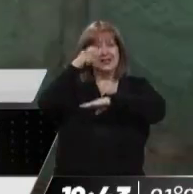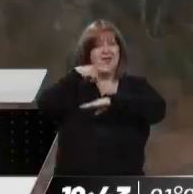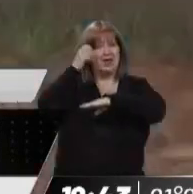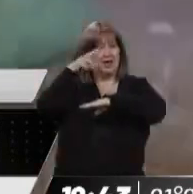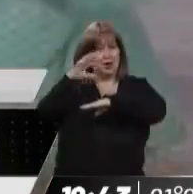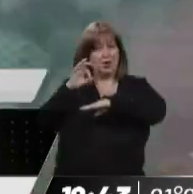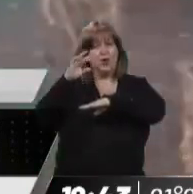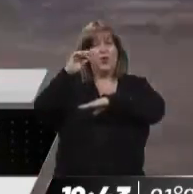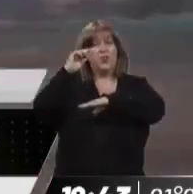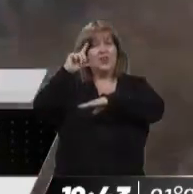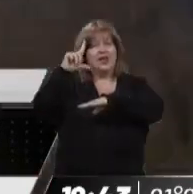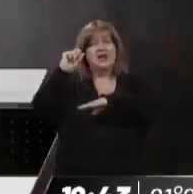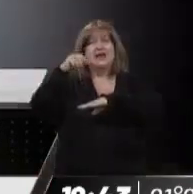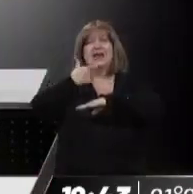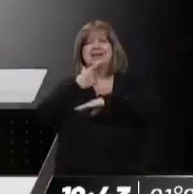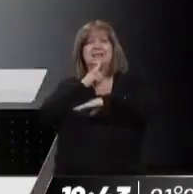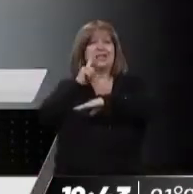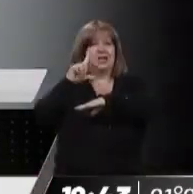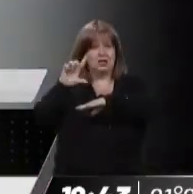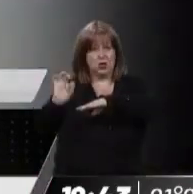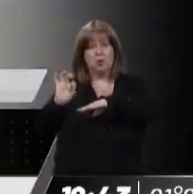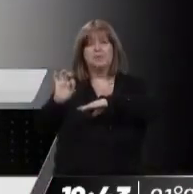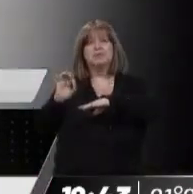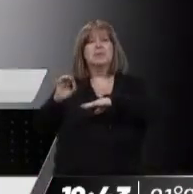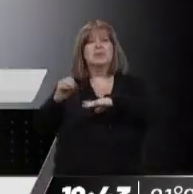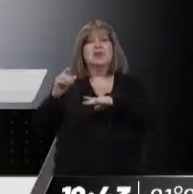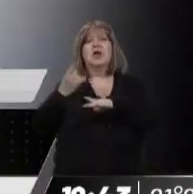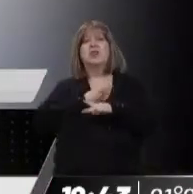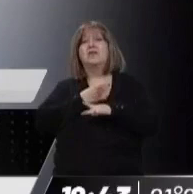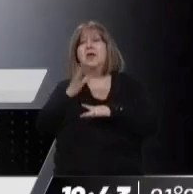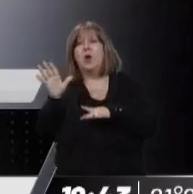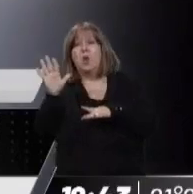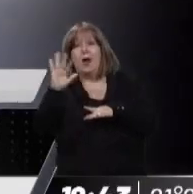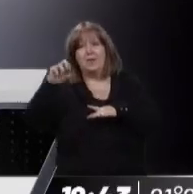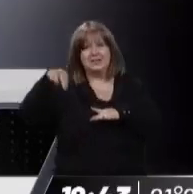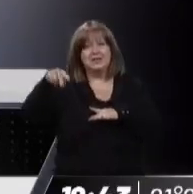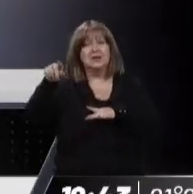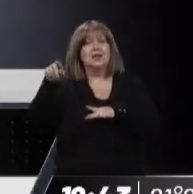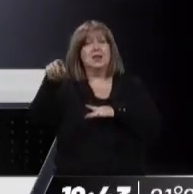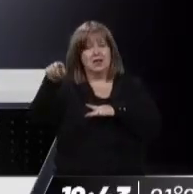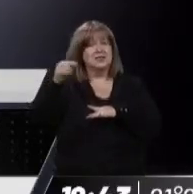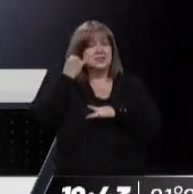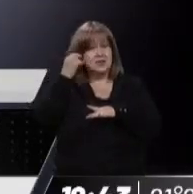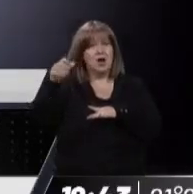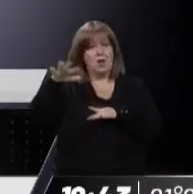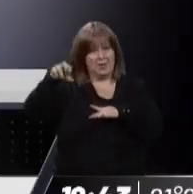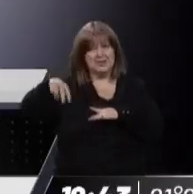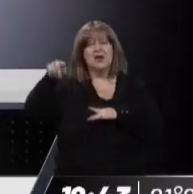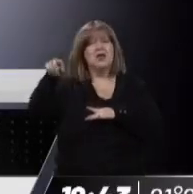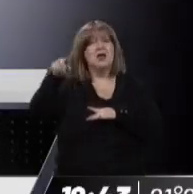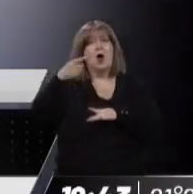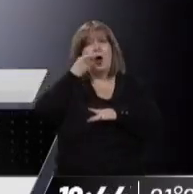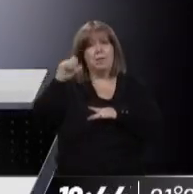de Salcedo, en el departamento de Guaymallén. Un hombre resultó con heridas leves y se destruyó